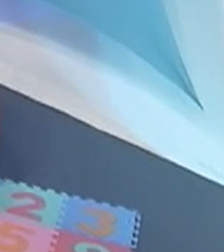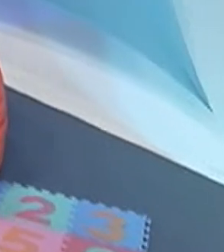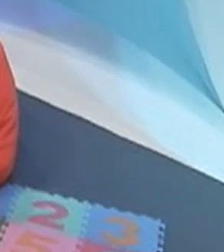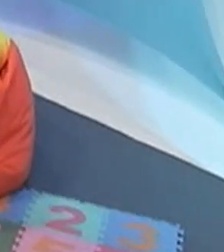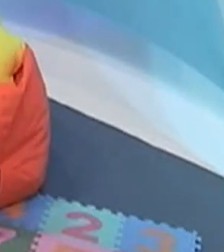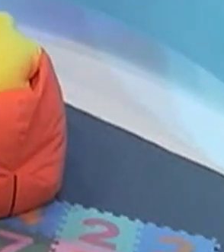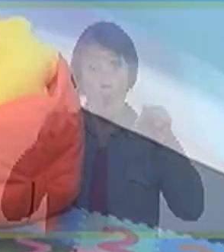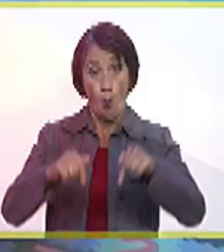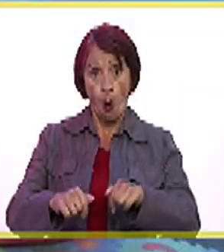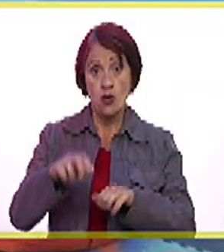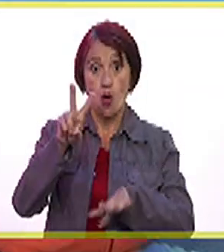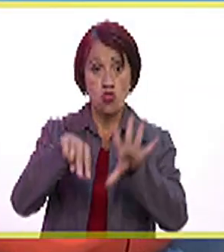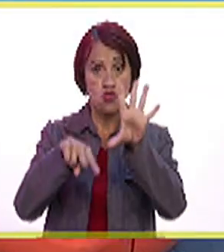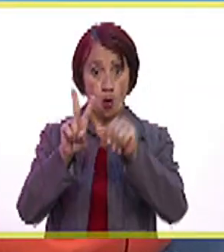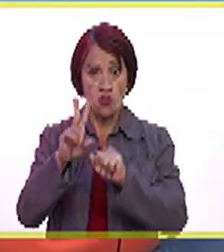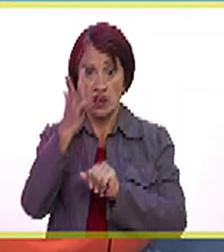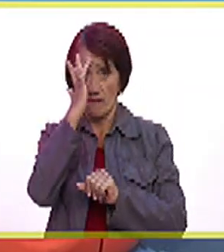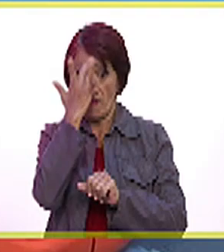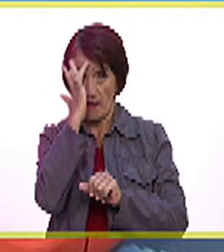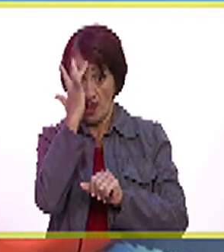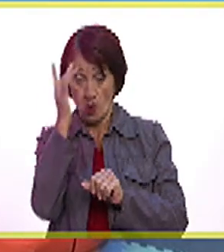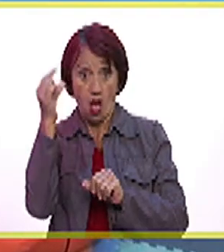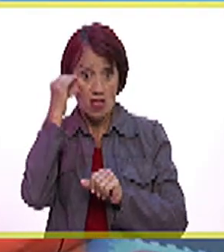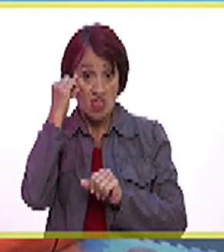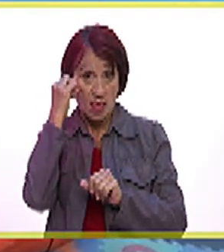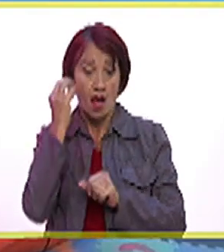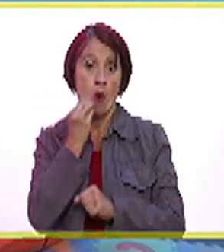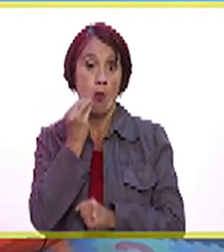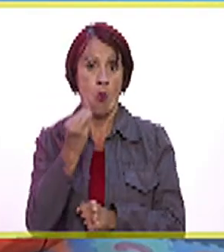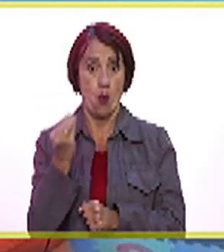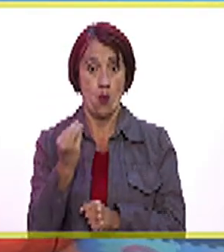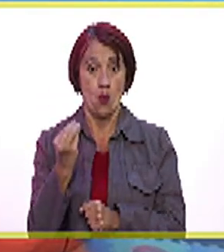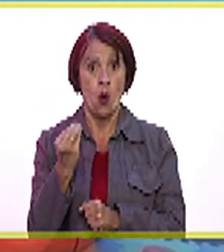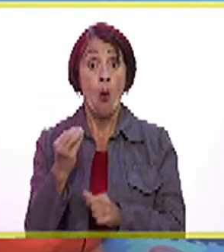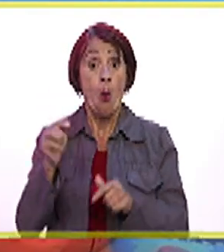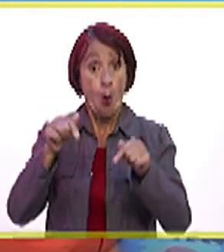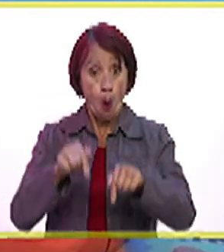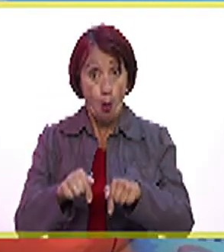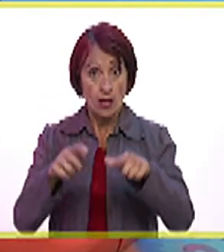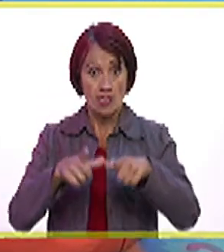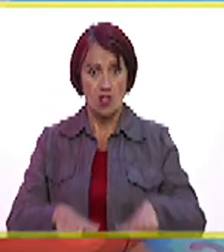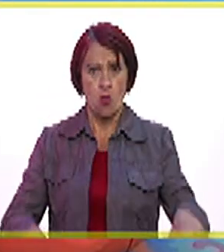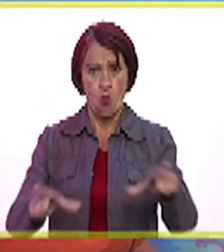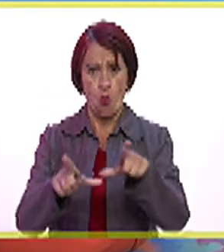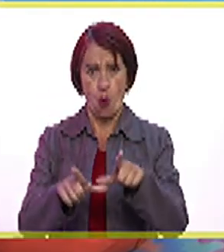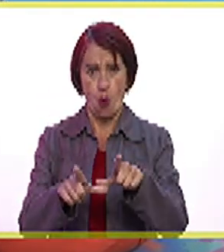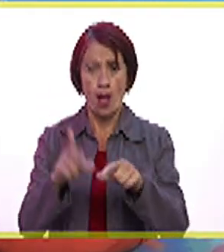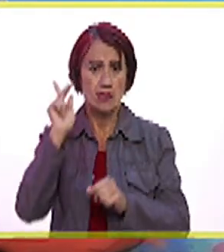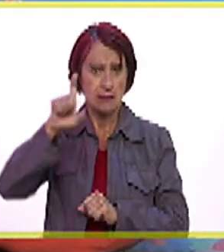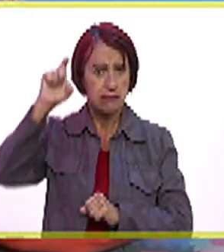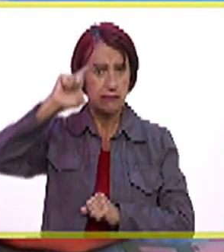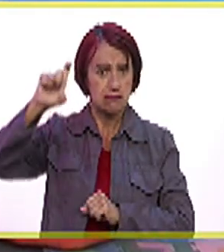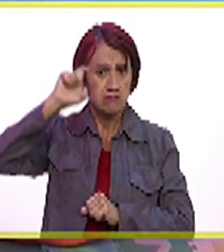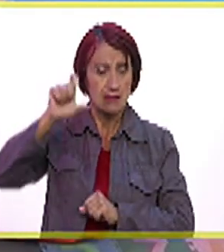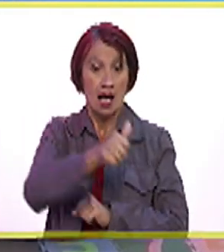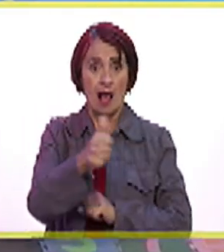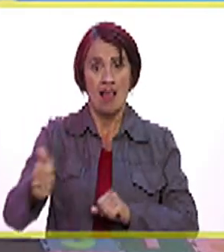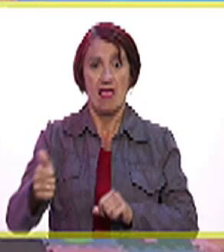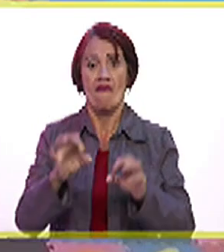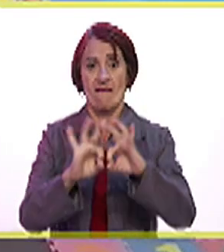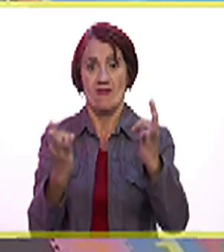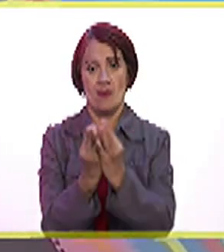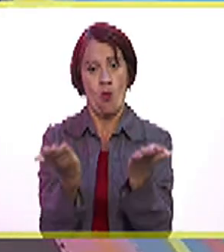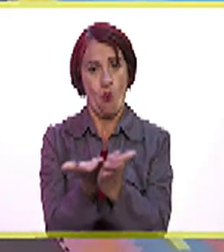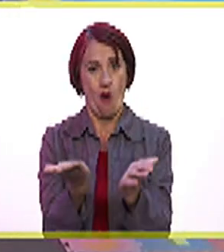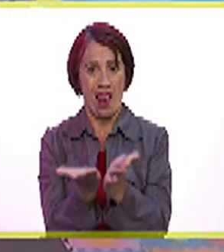Hoy es 12 de febrero, Día de la Juventud. Y desde acá, desde este espacio pedagógico, cada familia, una